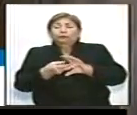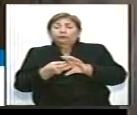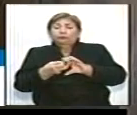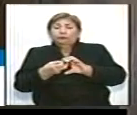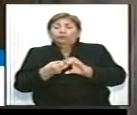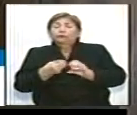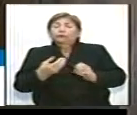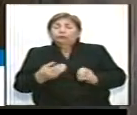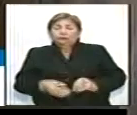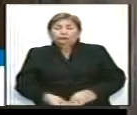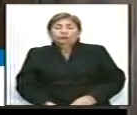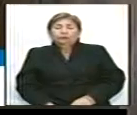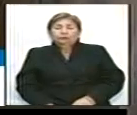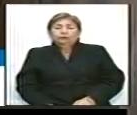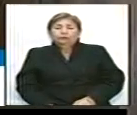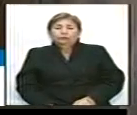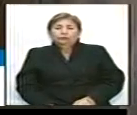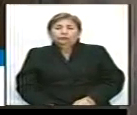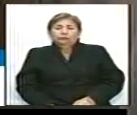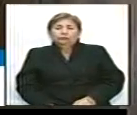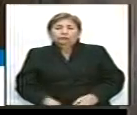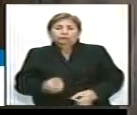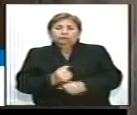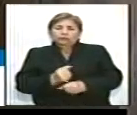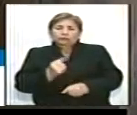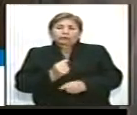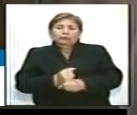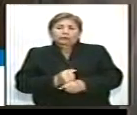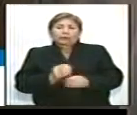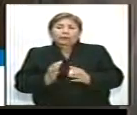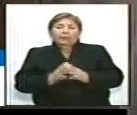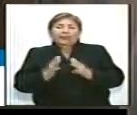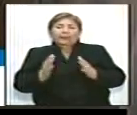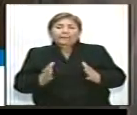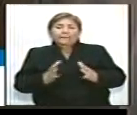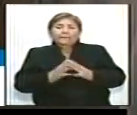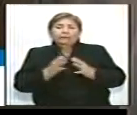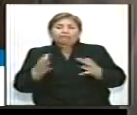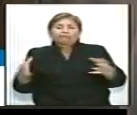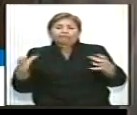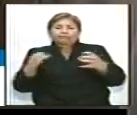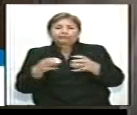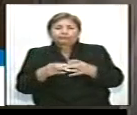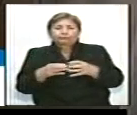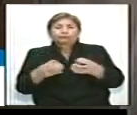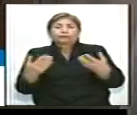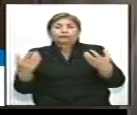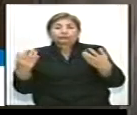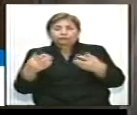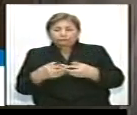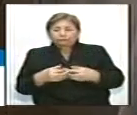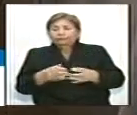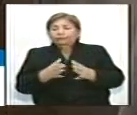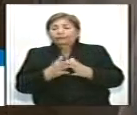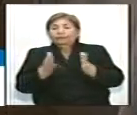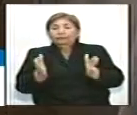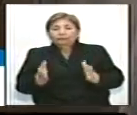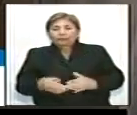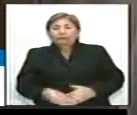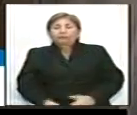y por eso es que creemos que hay que hacer un trabajo muy, muy, muy en equipo, muy participativo y muy abierto.